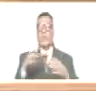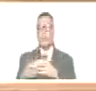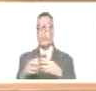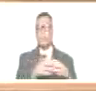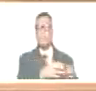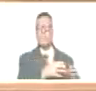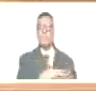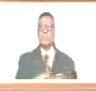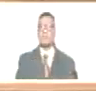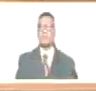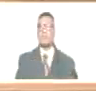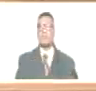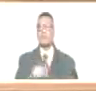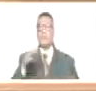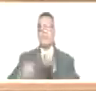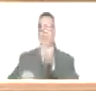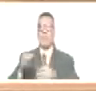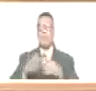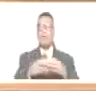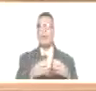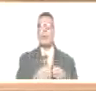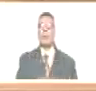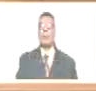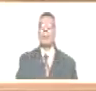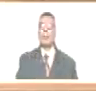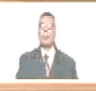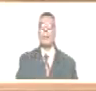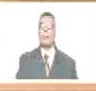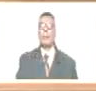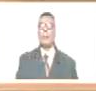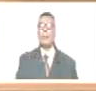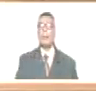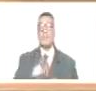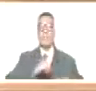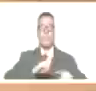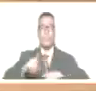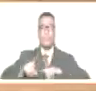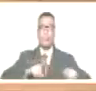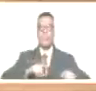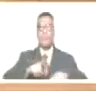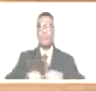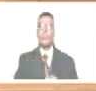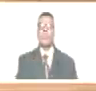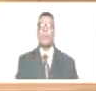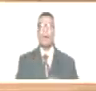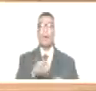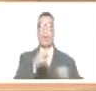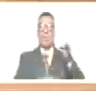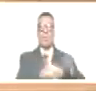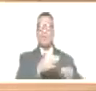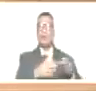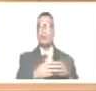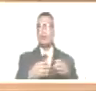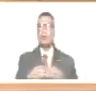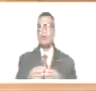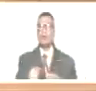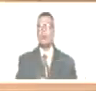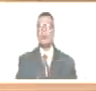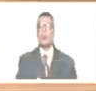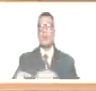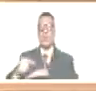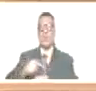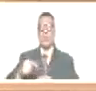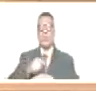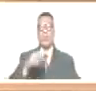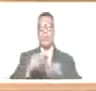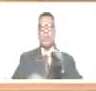del Ejecutivo, del Legislativo y del Judicial, están bajo el escrutinio público,